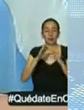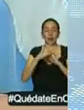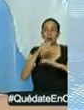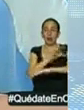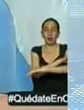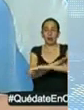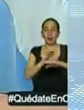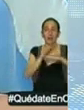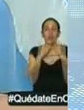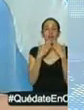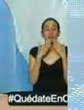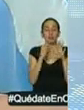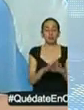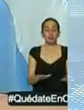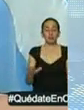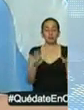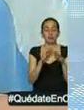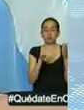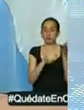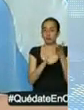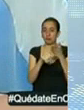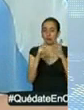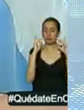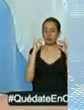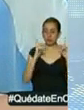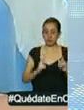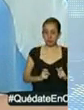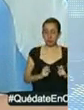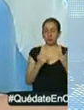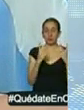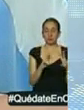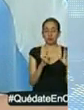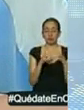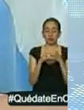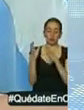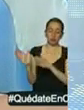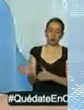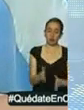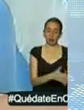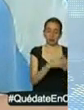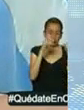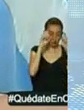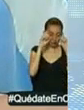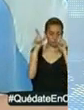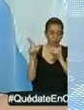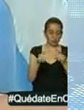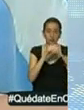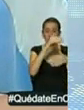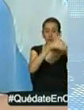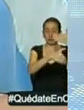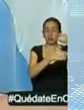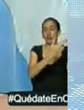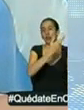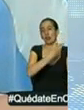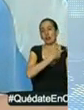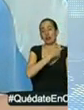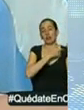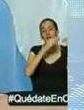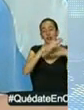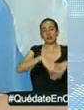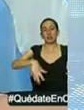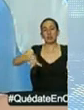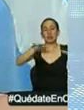están cuidando un ser querido que está convaleciendo, cuidando a su familia. Y nadie puede trabajar. Nadie puede trabajar. Y discúlpeme